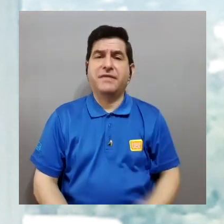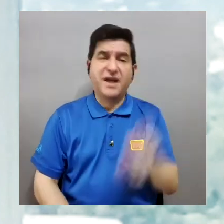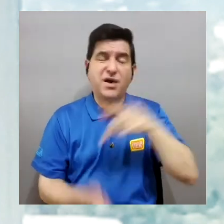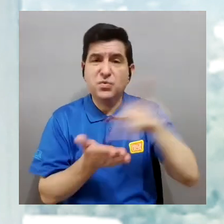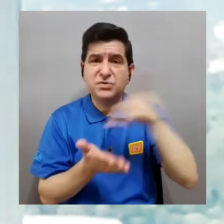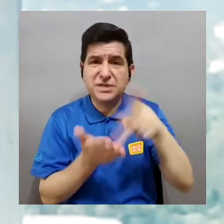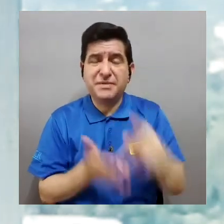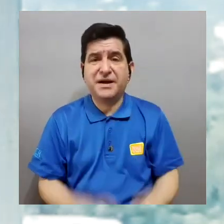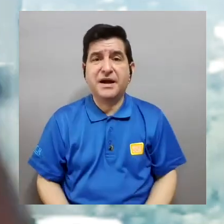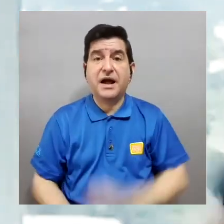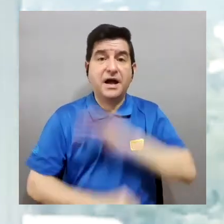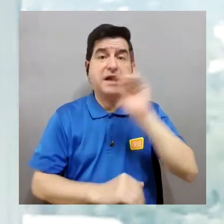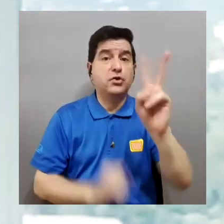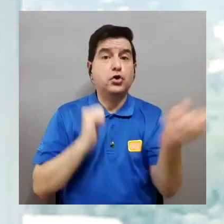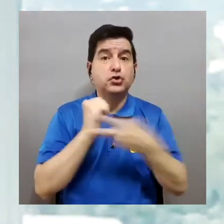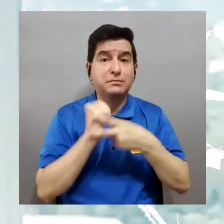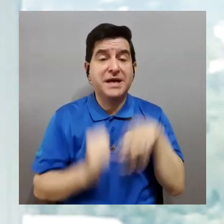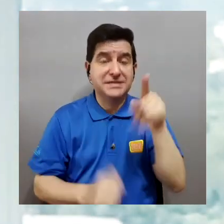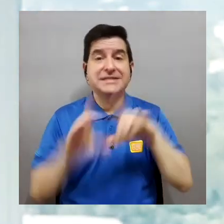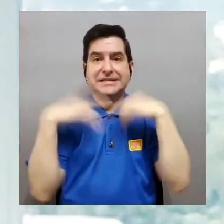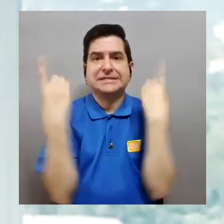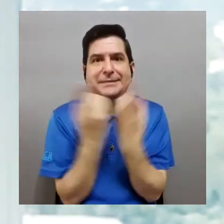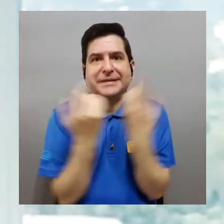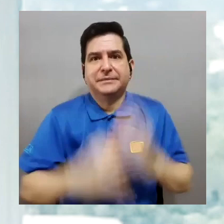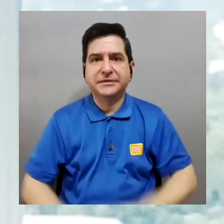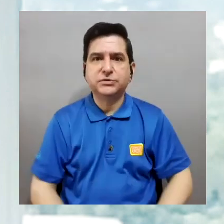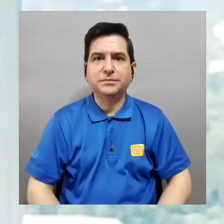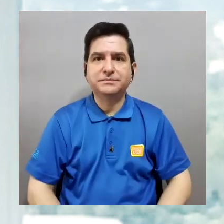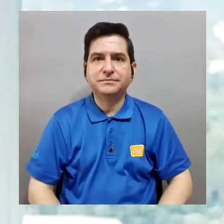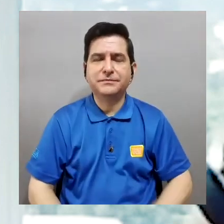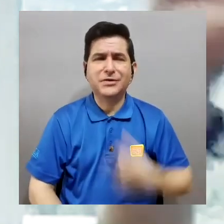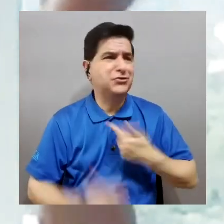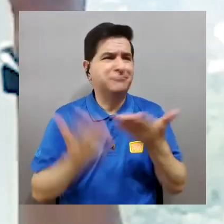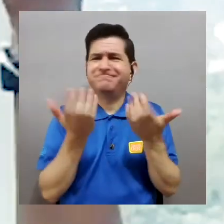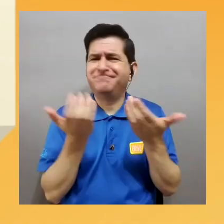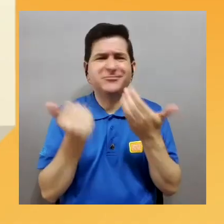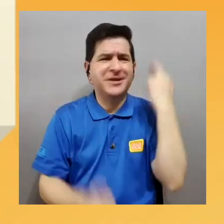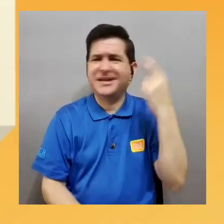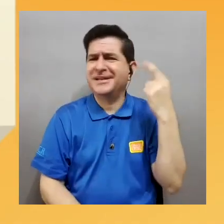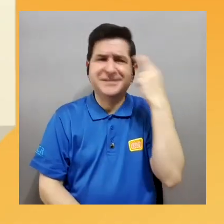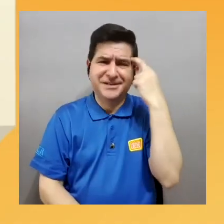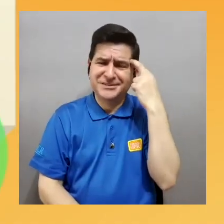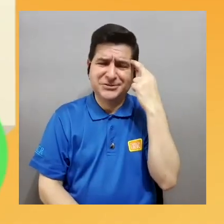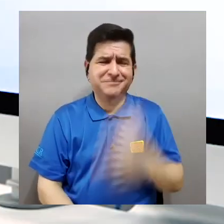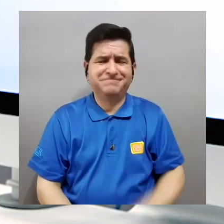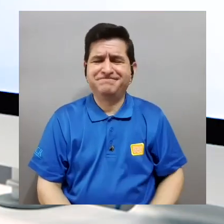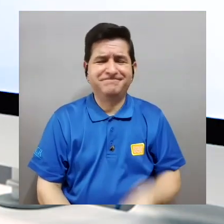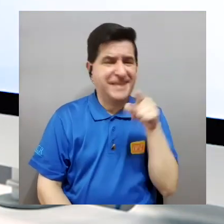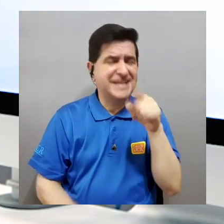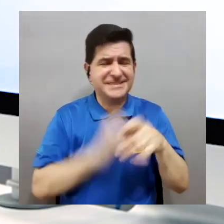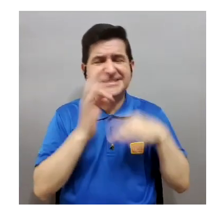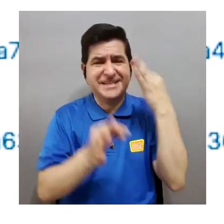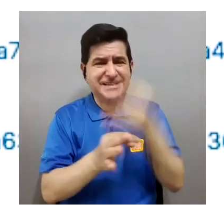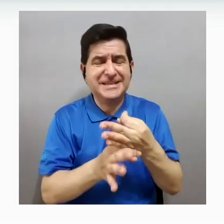estás pagando prácticamente 2 veces el apartamento, pero no la quise hacer por lo mismo. Sí, lo único que